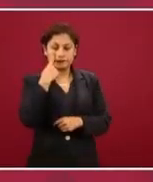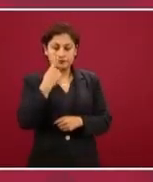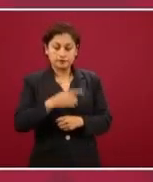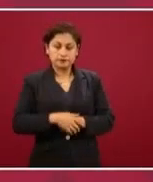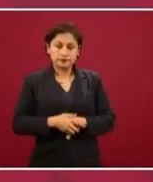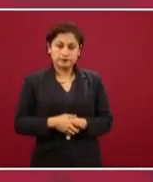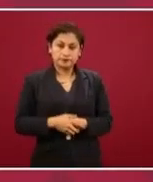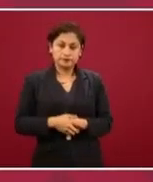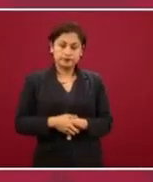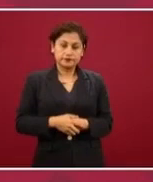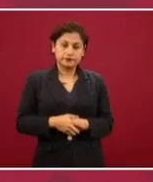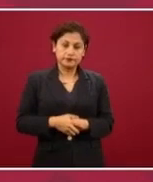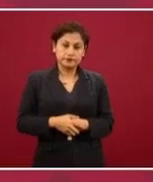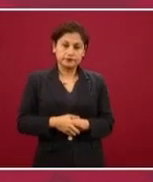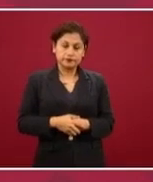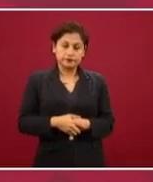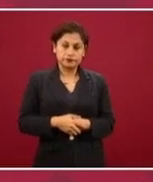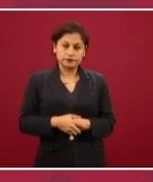no hay